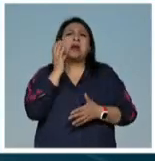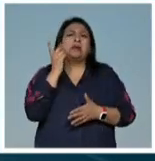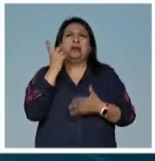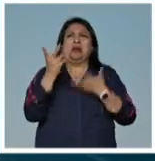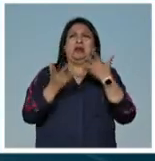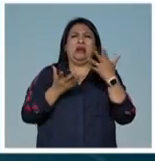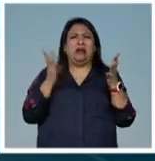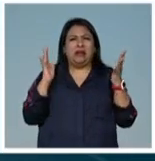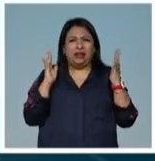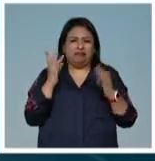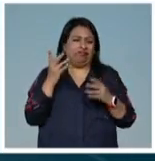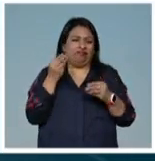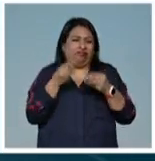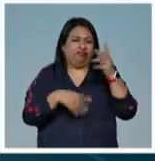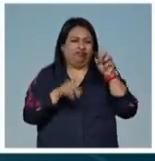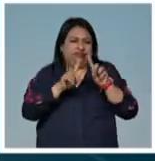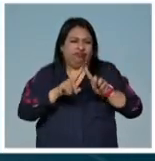Diputados, etc.